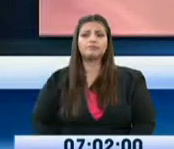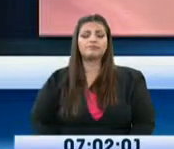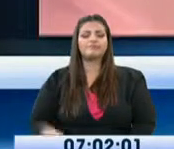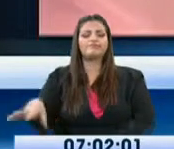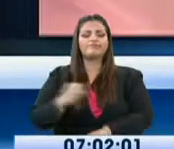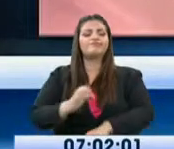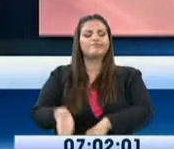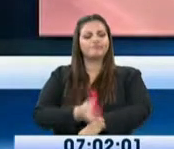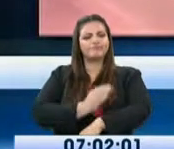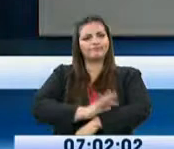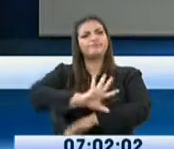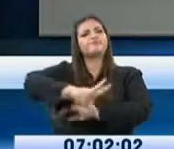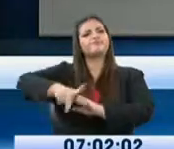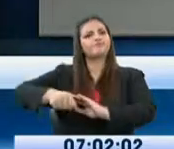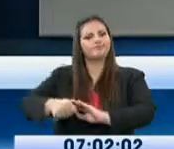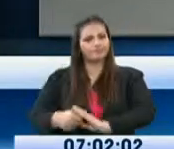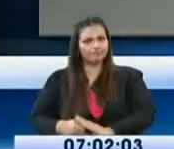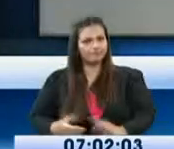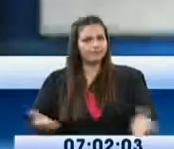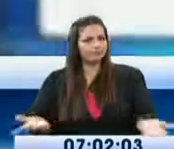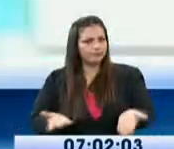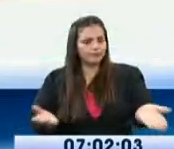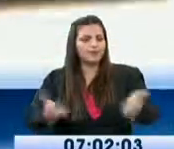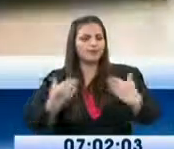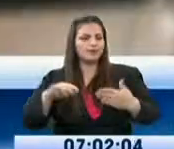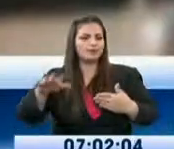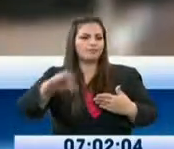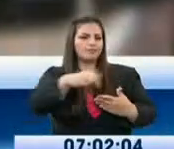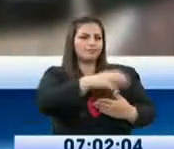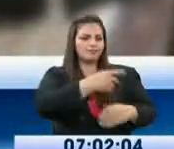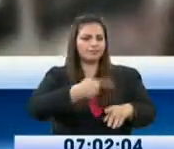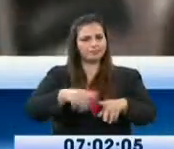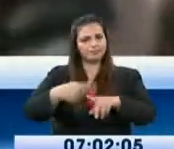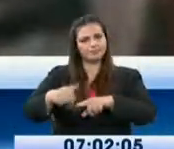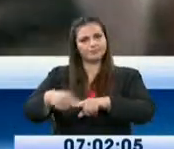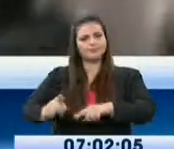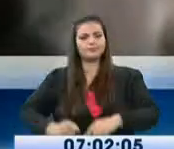robados a ciudadanos en los distintos sectores de Guayaquil. Informó Julio César Saona.